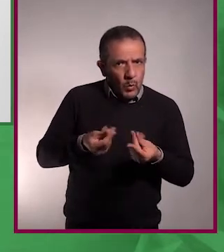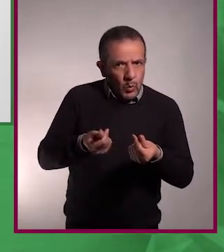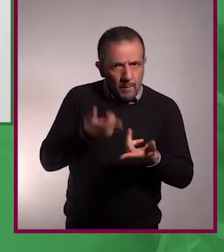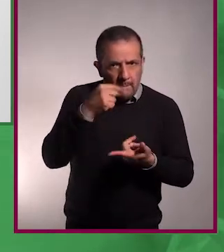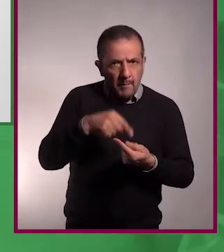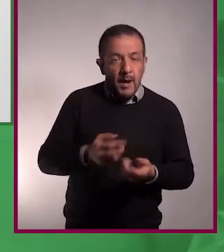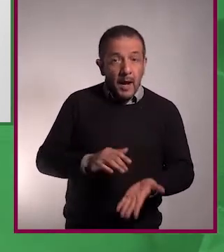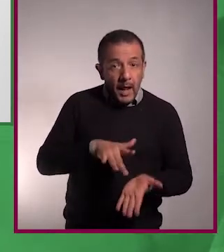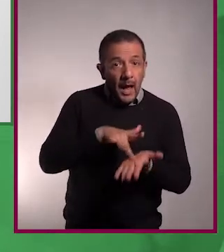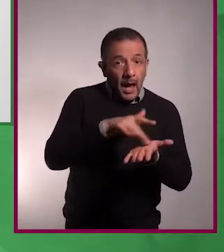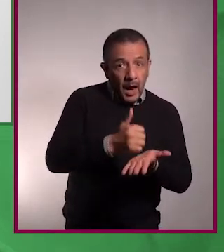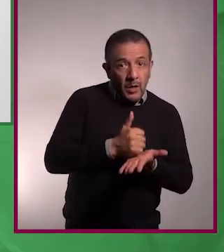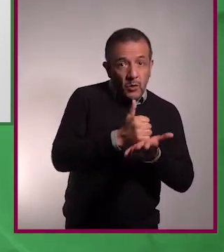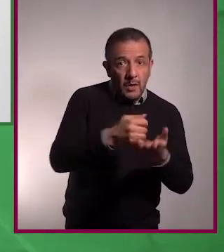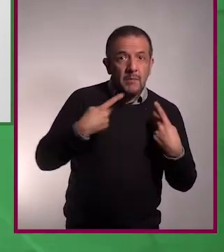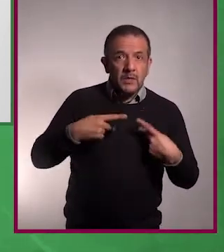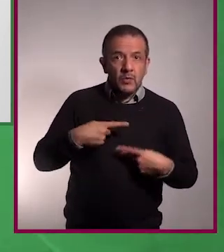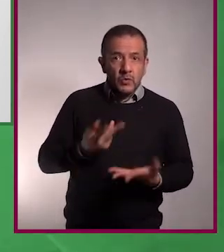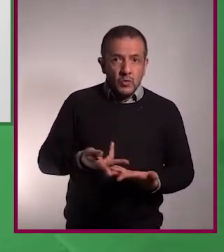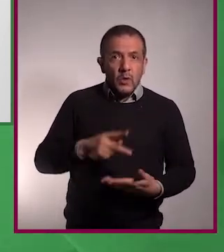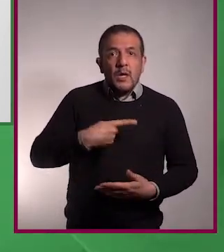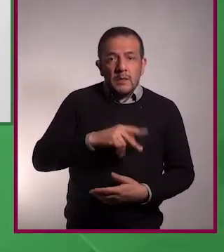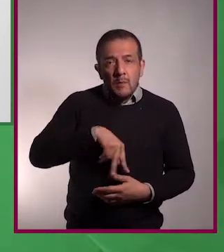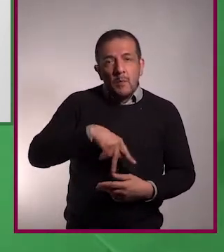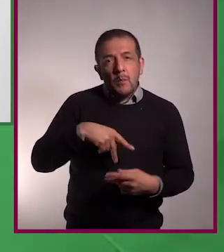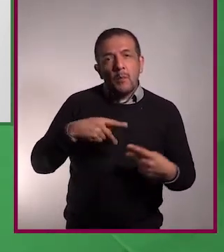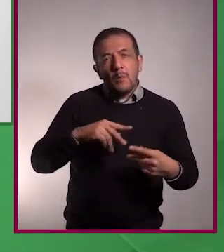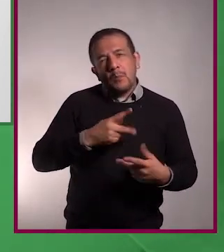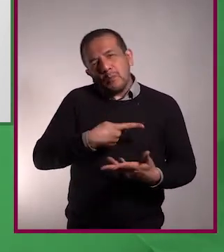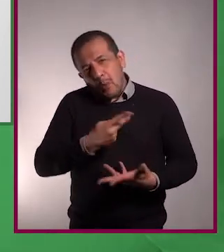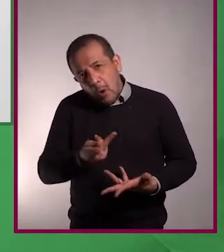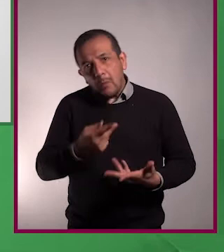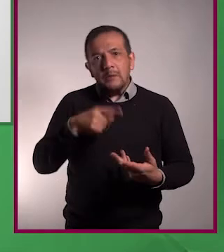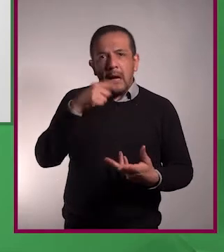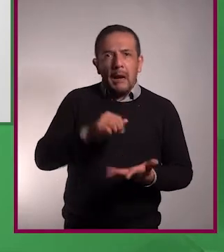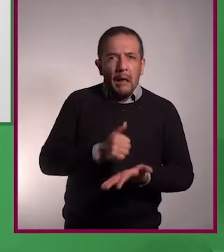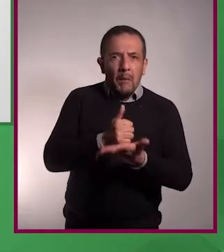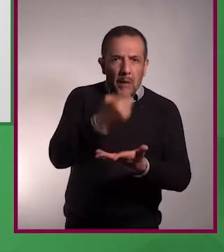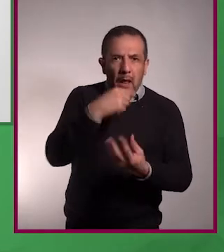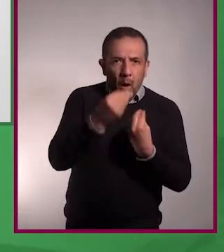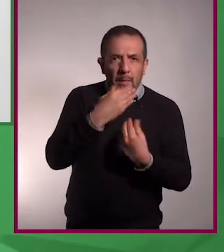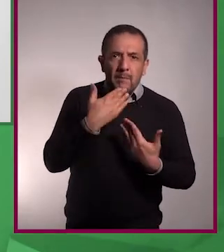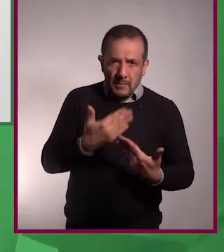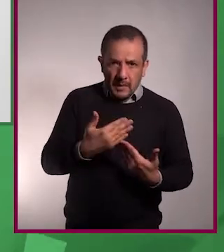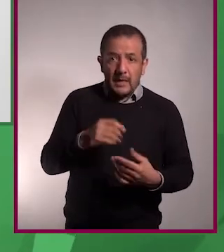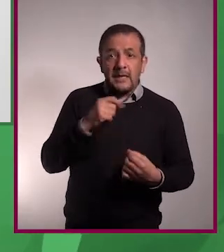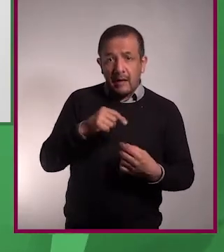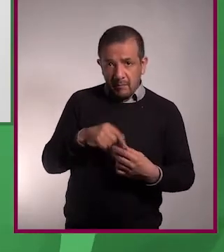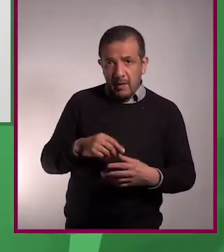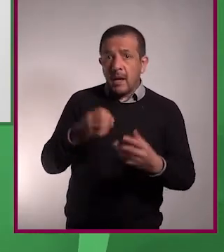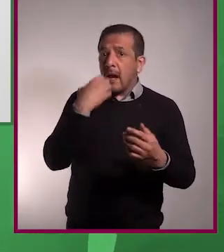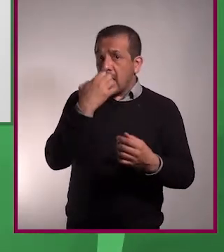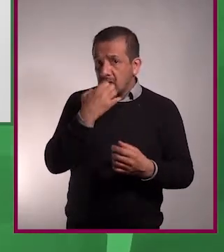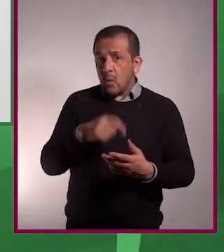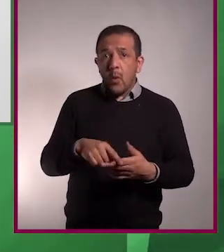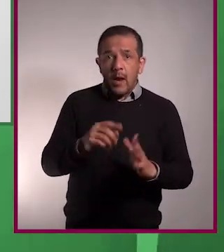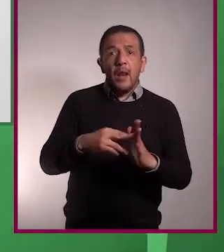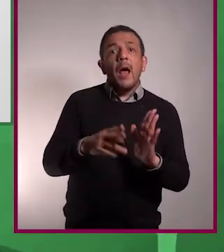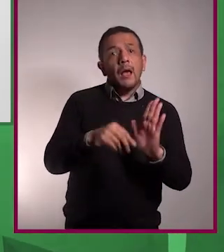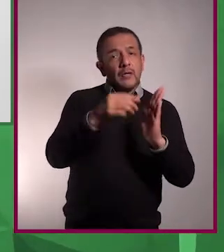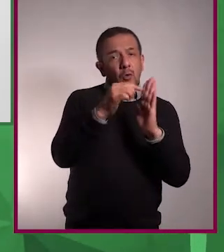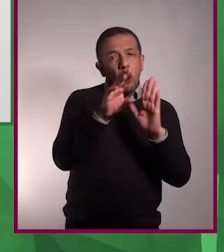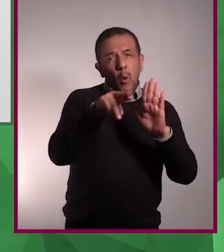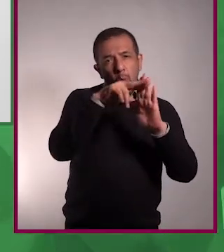sistemas de protección social que mejoran el acceso de los grupos vulnerables a alimentos sanos. Los programas de alimentación escolar dan